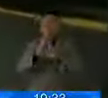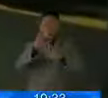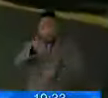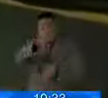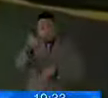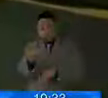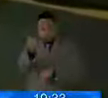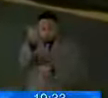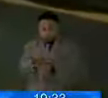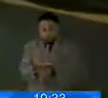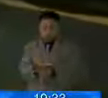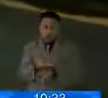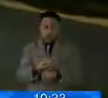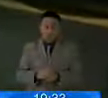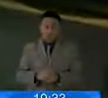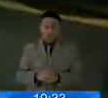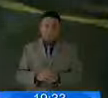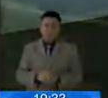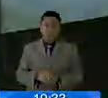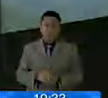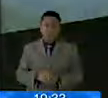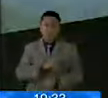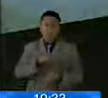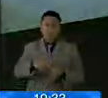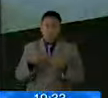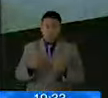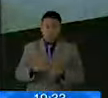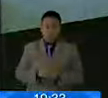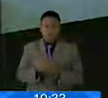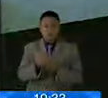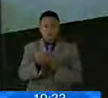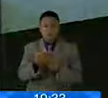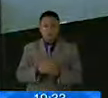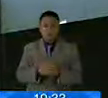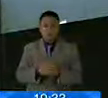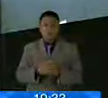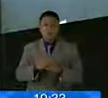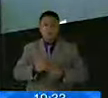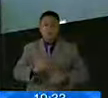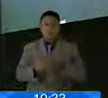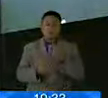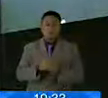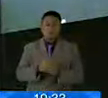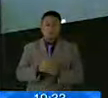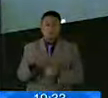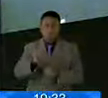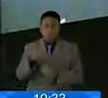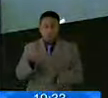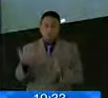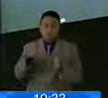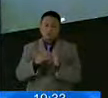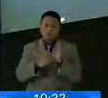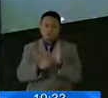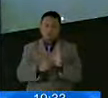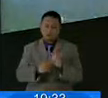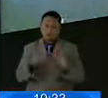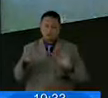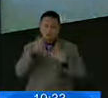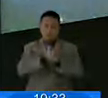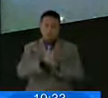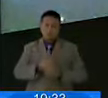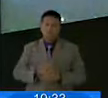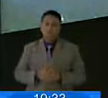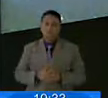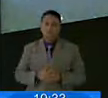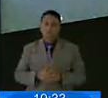autobús. Esa es la información que les podemos proporcionar hasta el momento. Regresamos con ustedes a estudios y, de ser necesario, nos volveremos a comunicar con ustedes. Muy buenas noches.